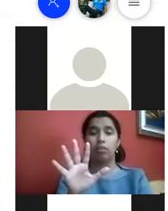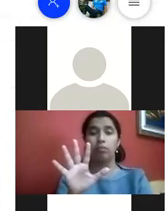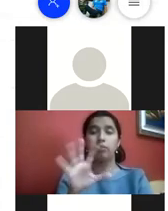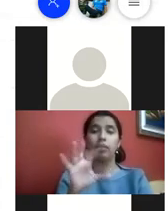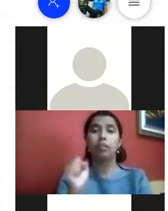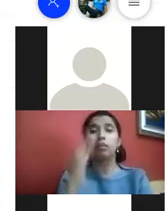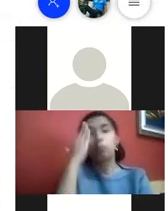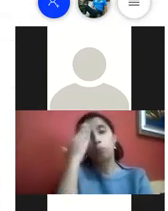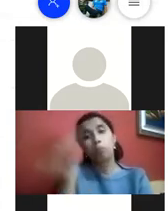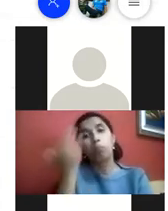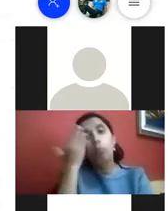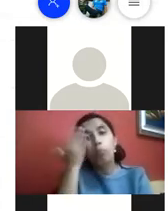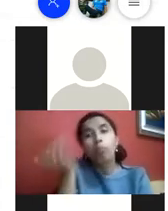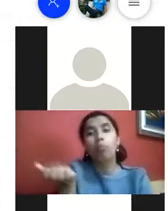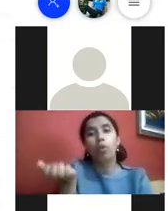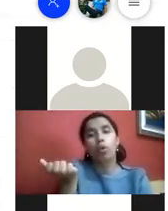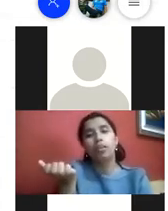porque